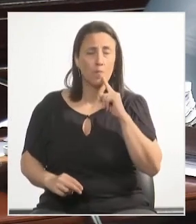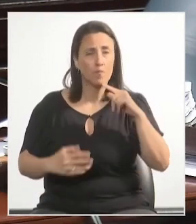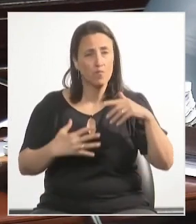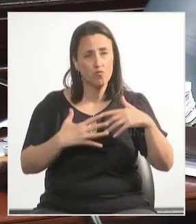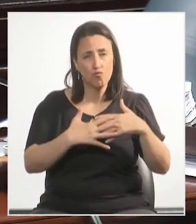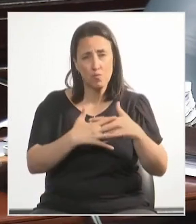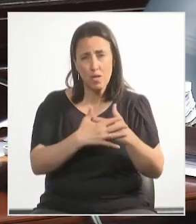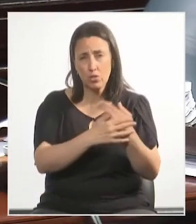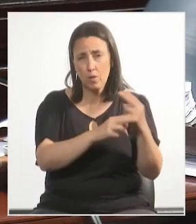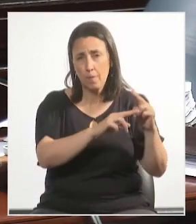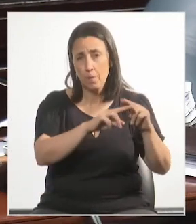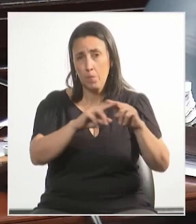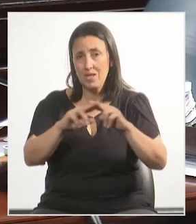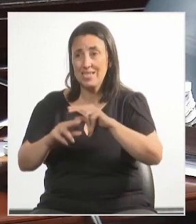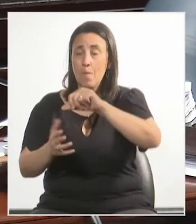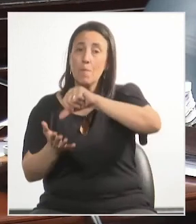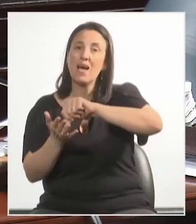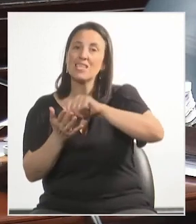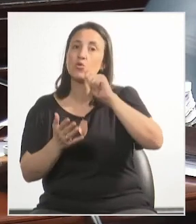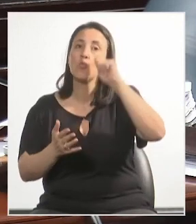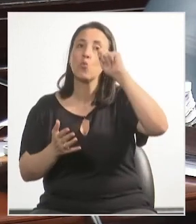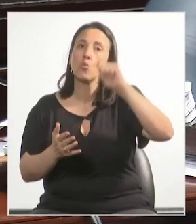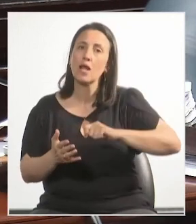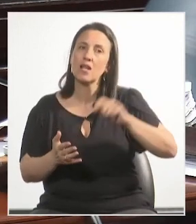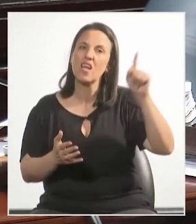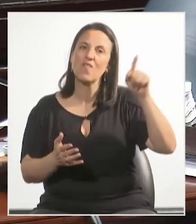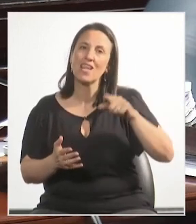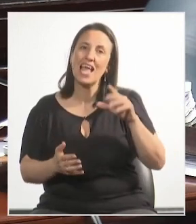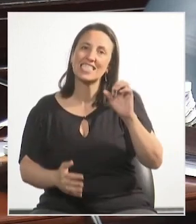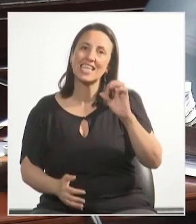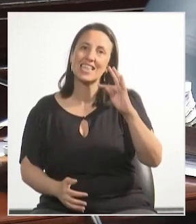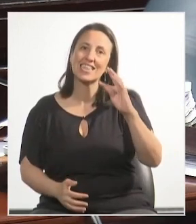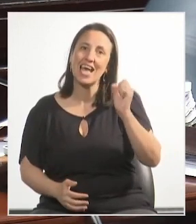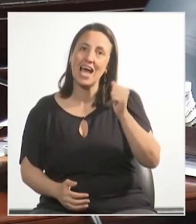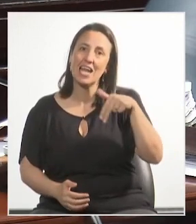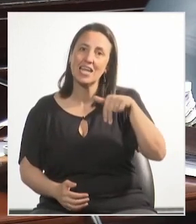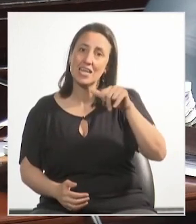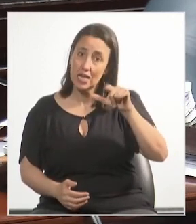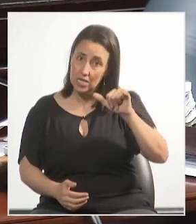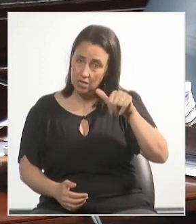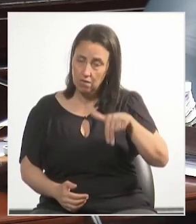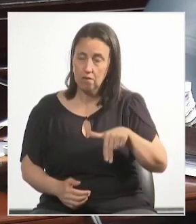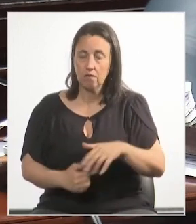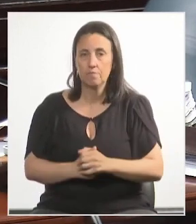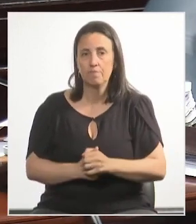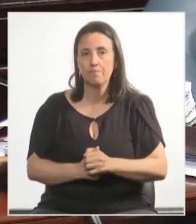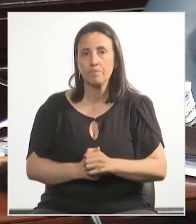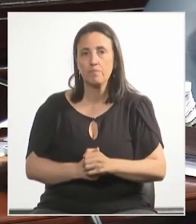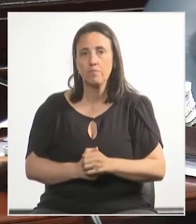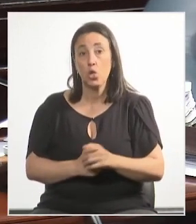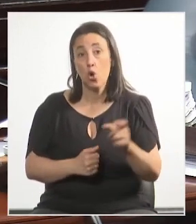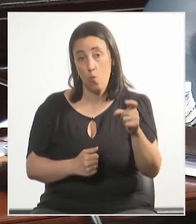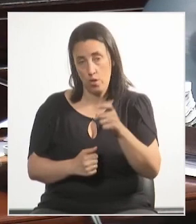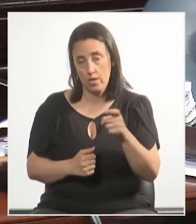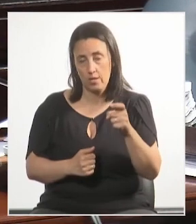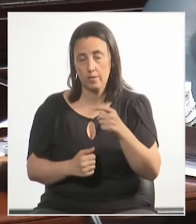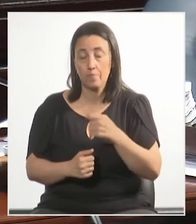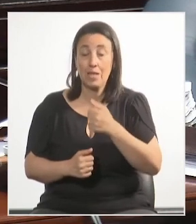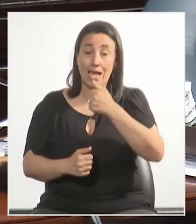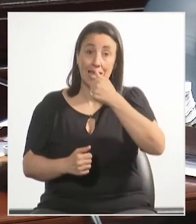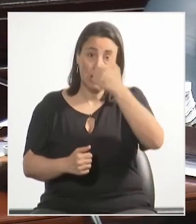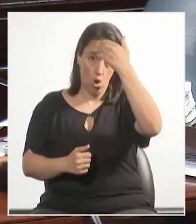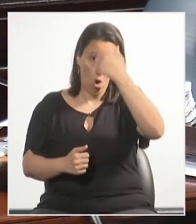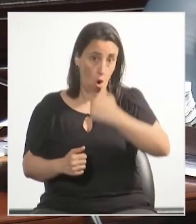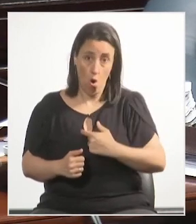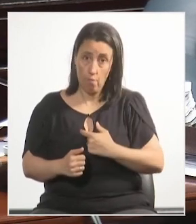víctimas en una Ucrania devastada por el estalinismo comunista. El hombre parecería que